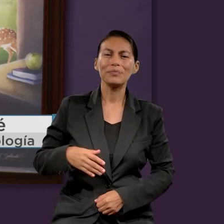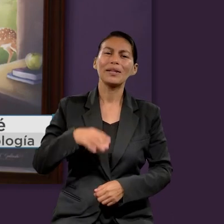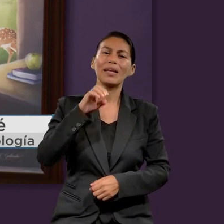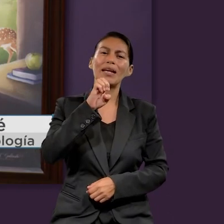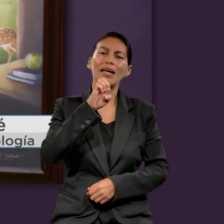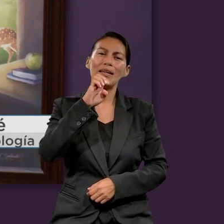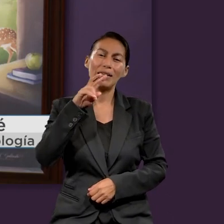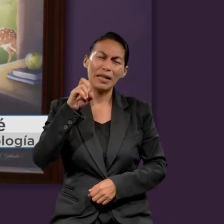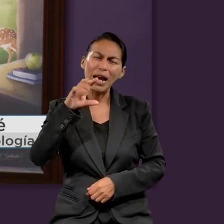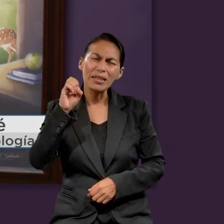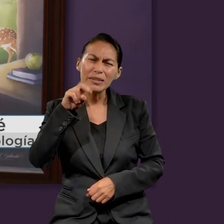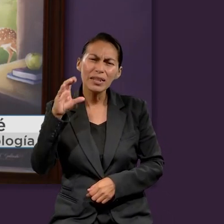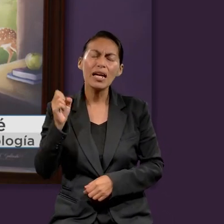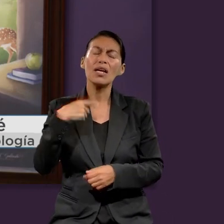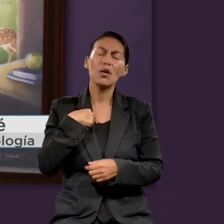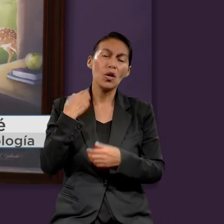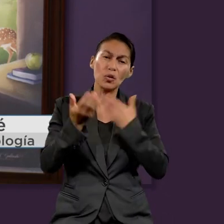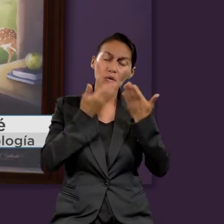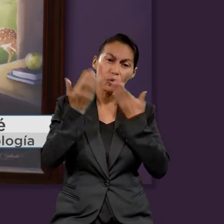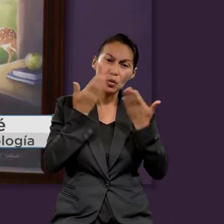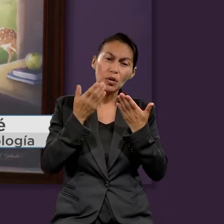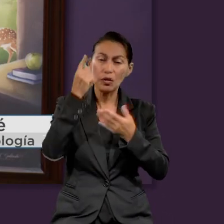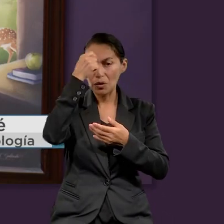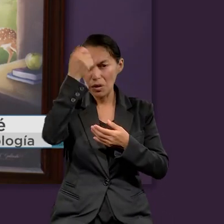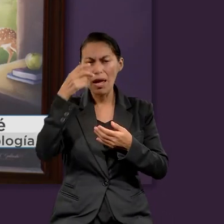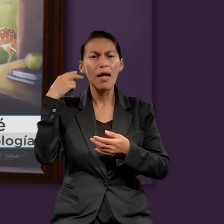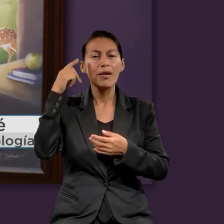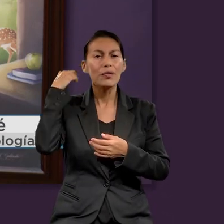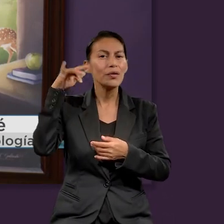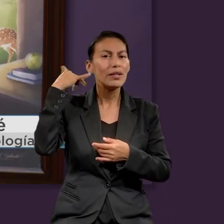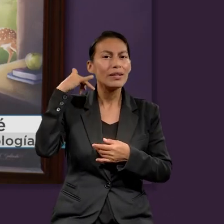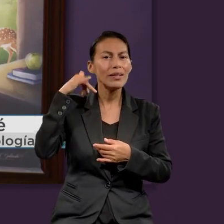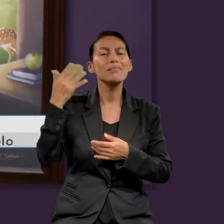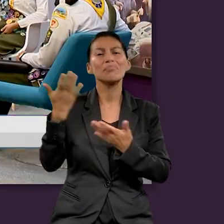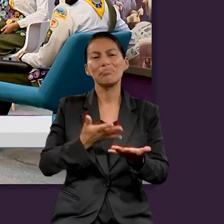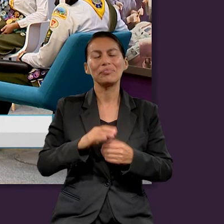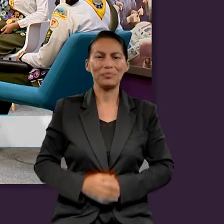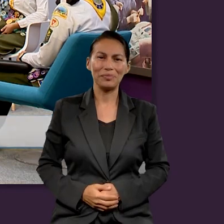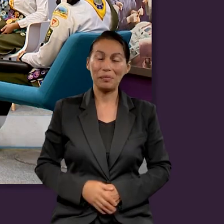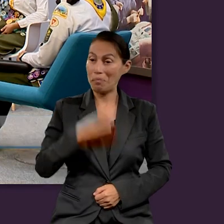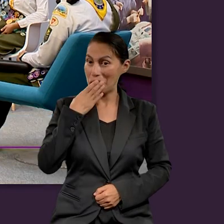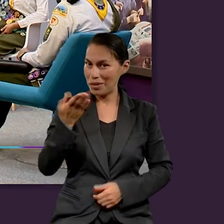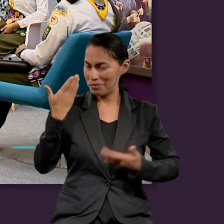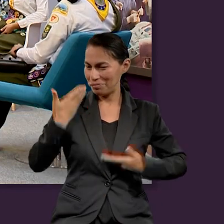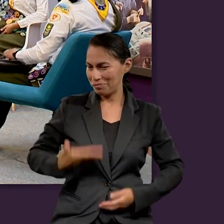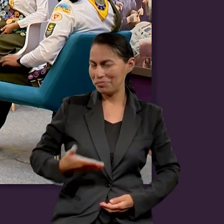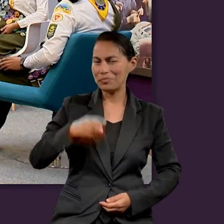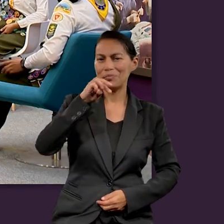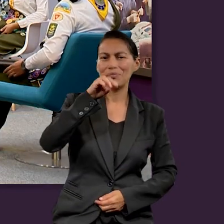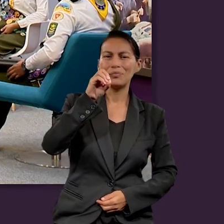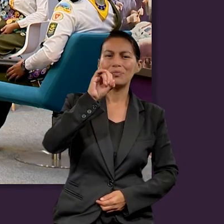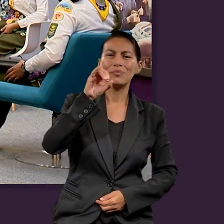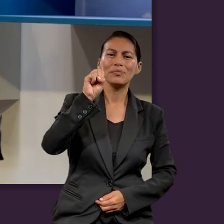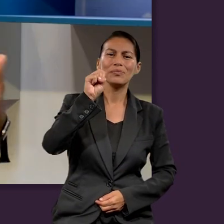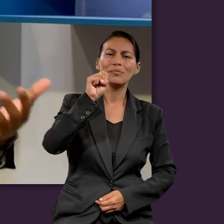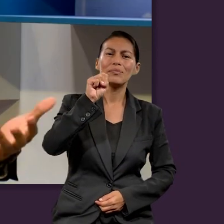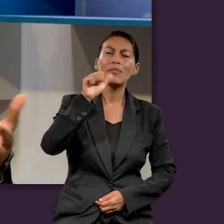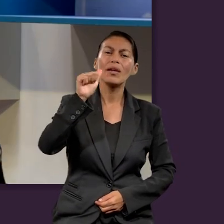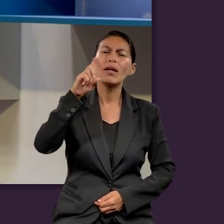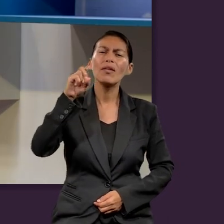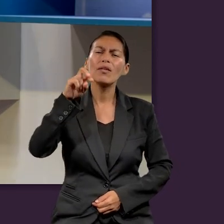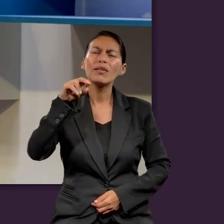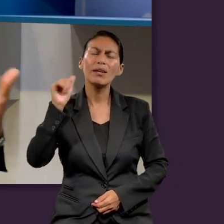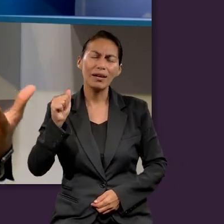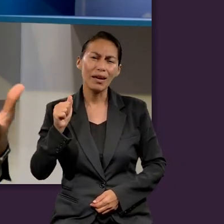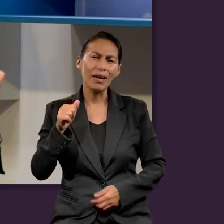Aylin canché estudio odontología y vengo a la ciudad de Mérida Yucatán muy bien y yo soy Moisés adonia Qué